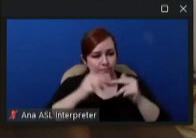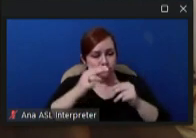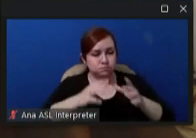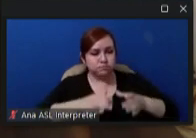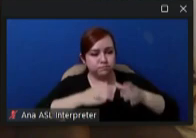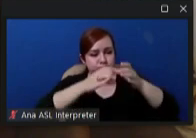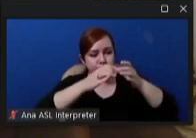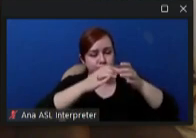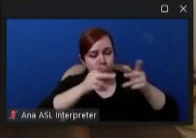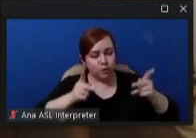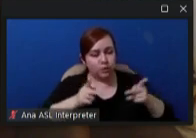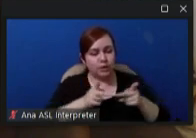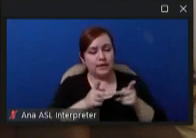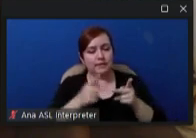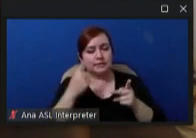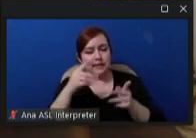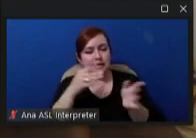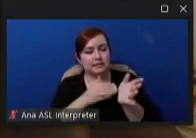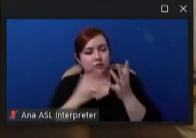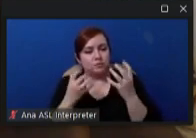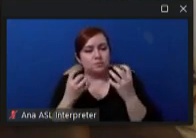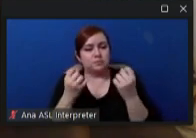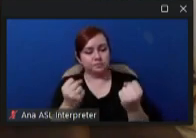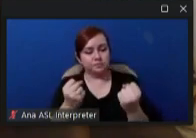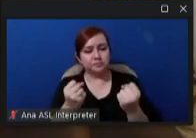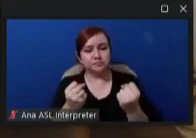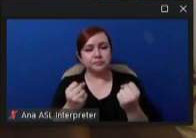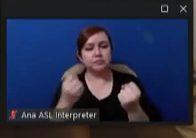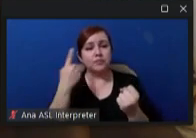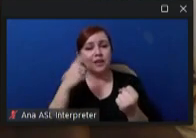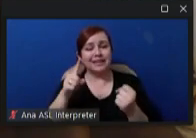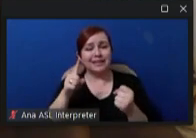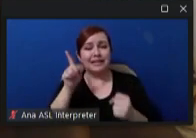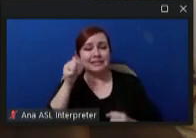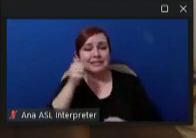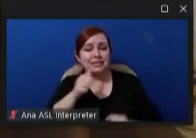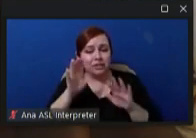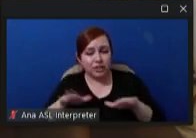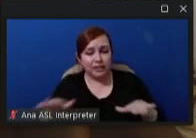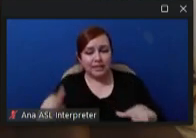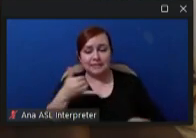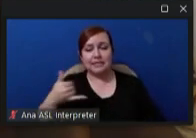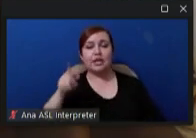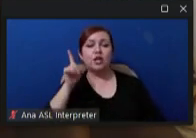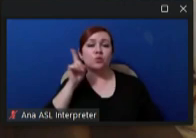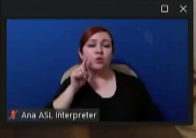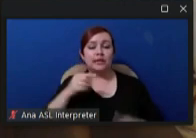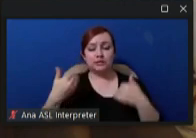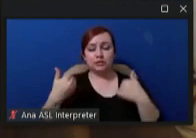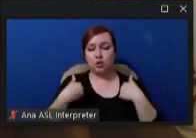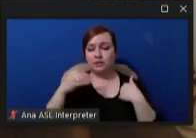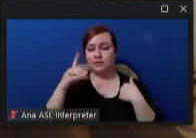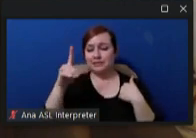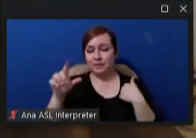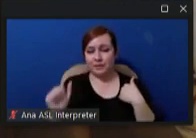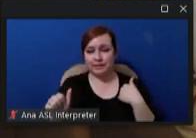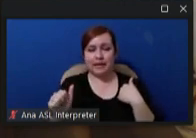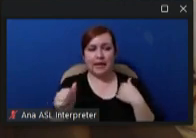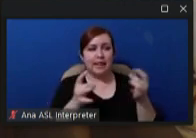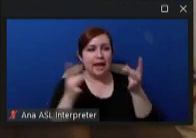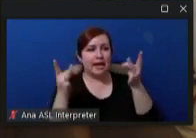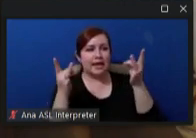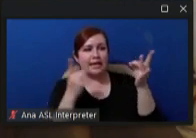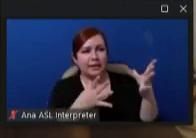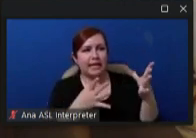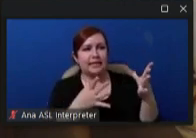y reproductivos de las niñas y mujeres con discapacidad. La criminalización y el